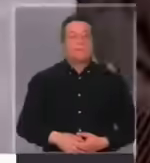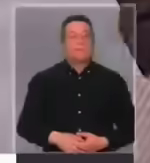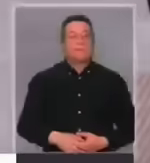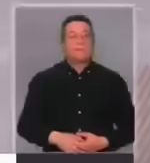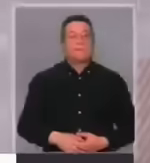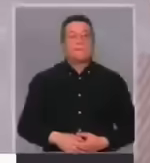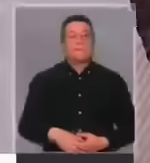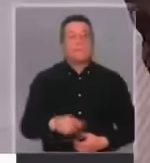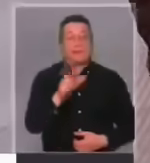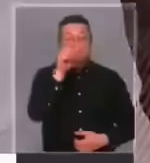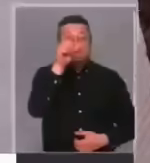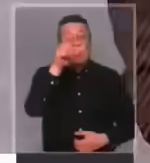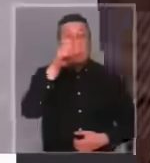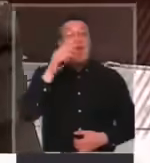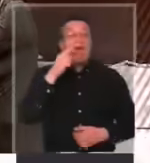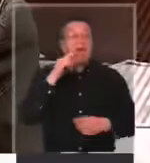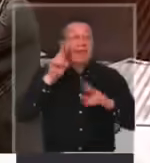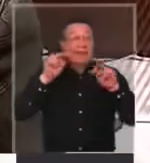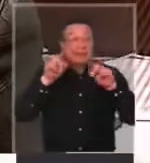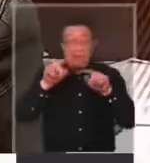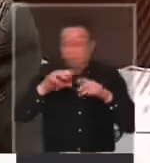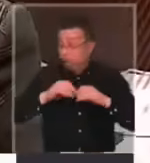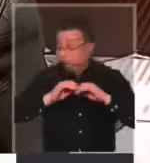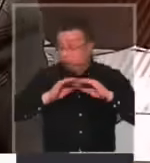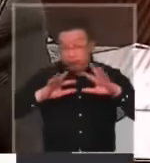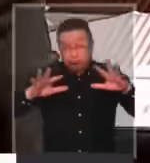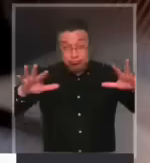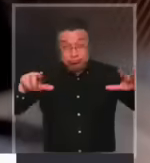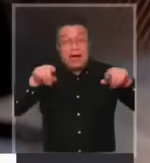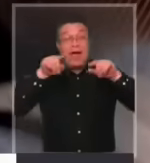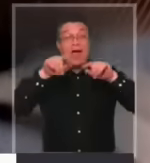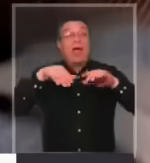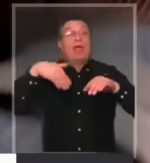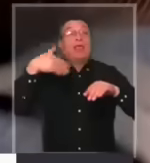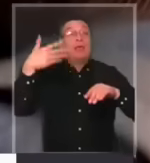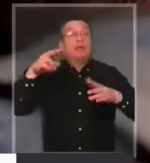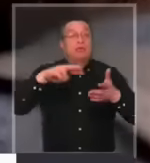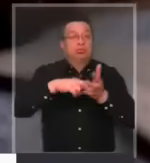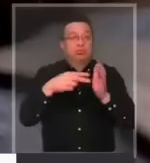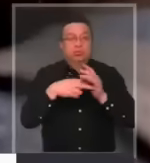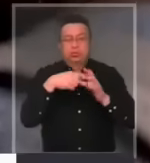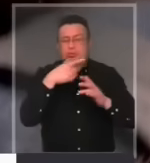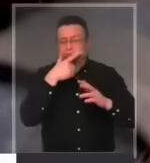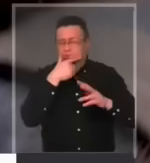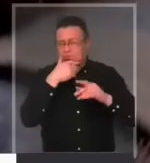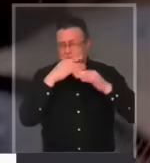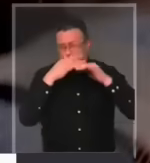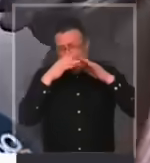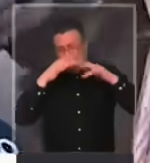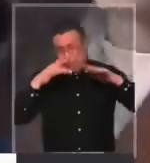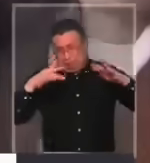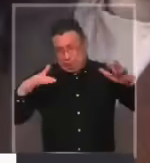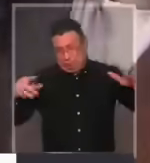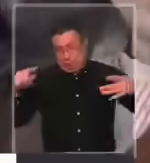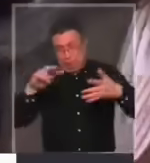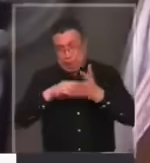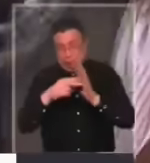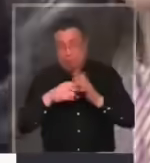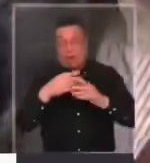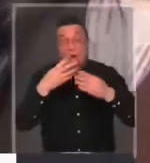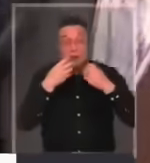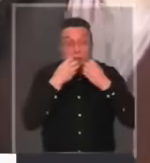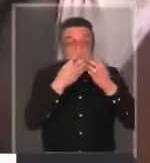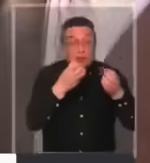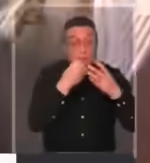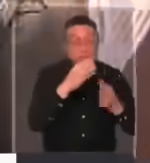Cuando el denominado caso Audios estalló, luego se desencadenó una crisis de insospechadas consecuencias. Lo revelado por